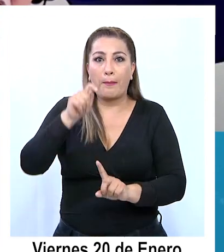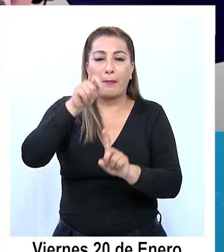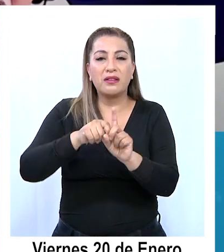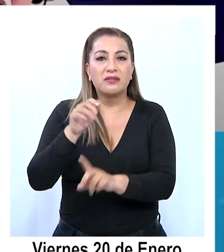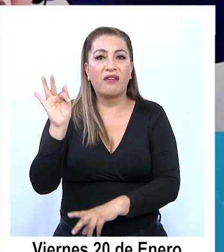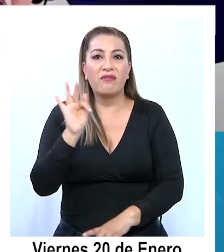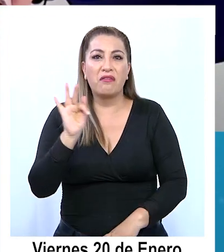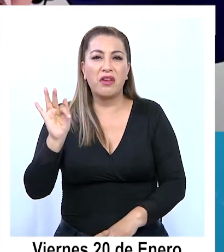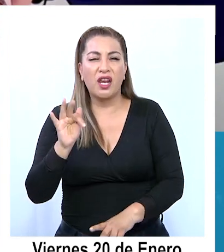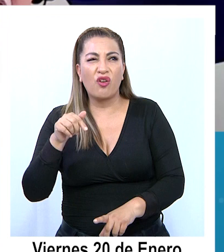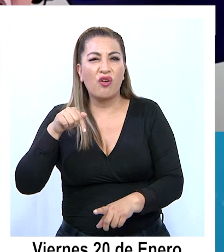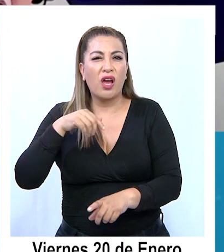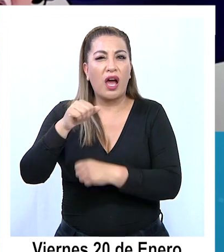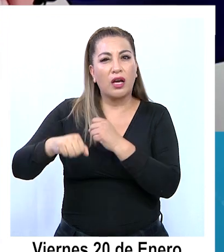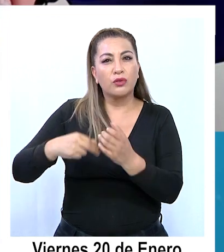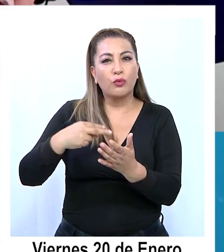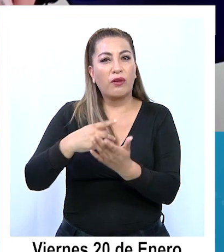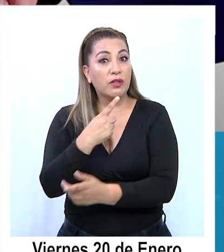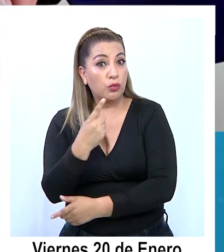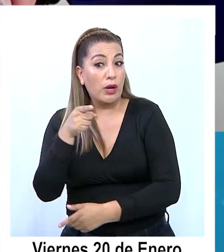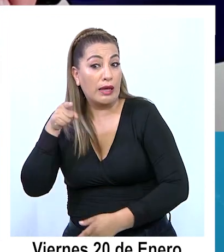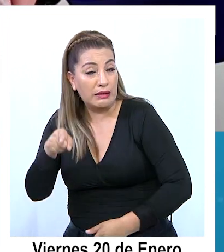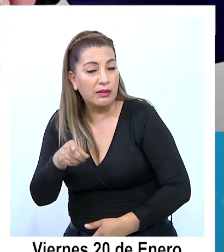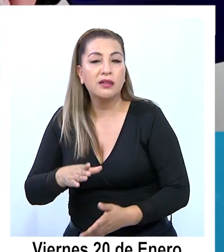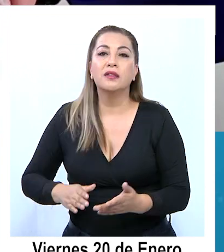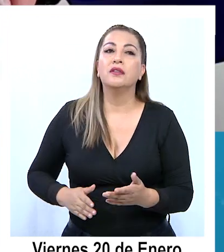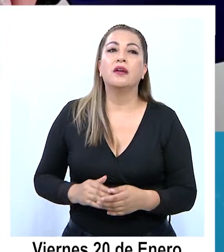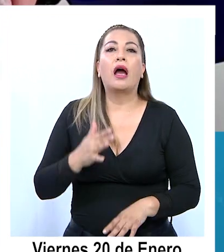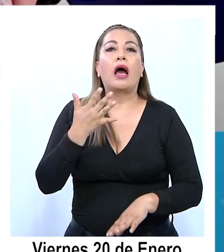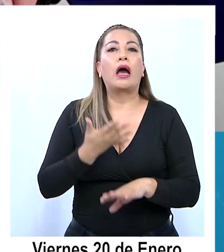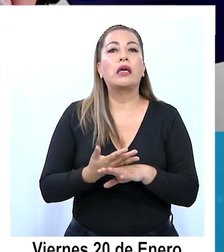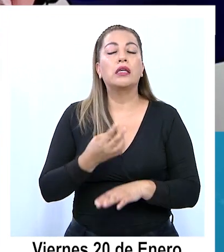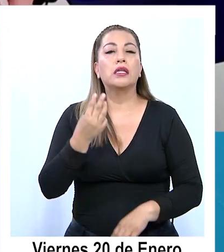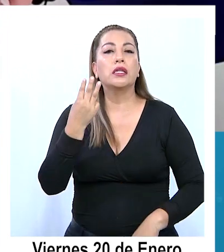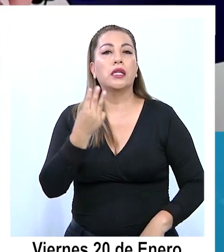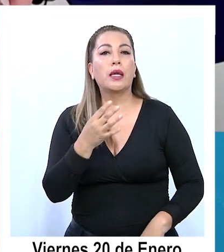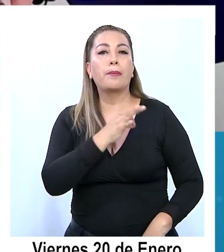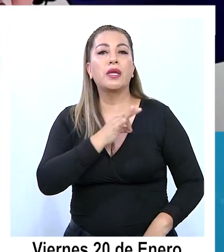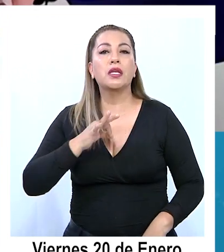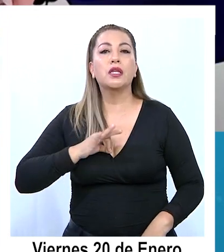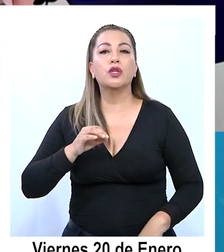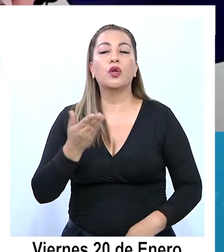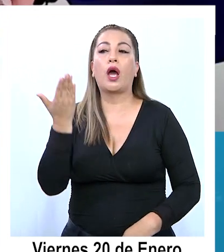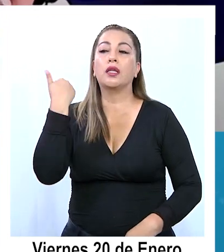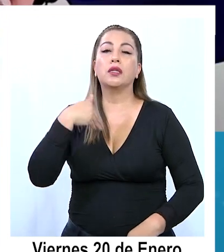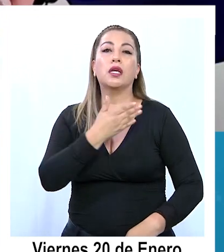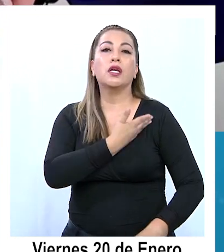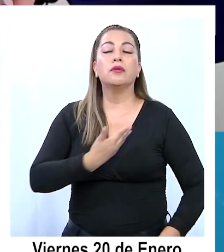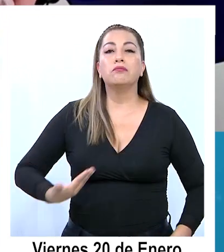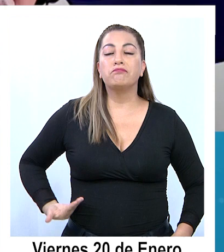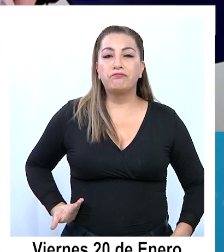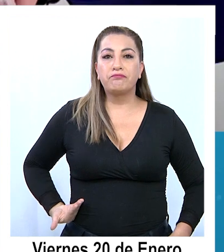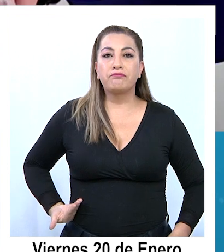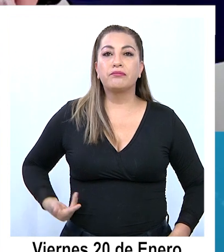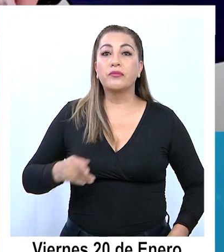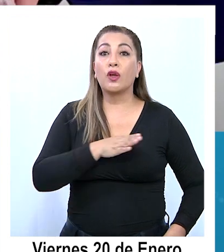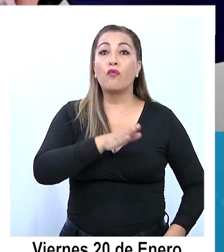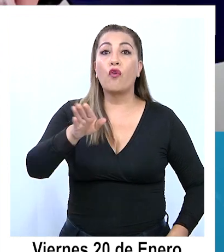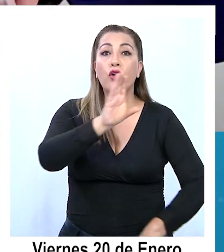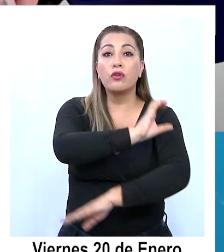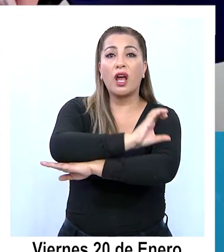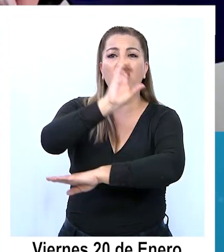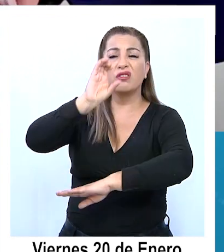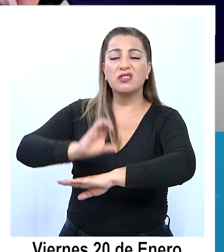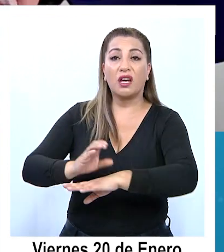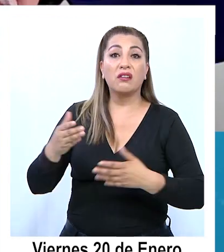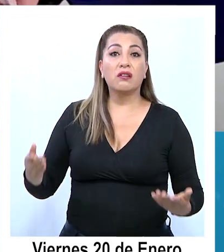febrero del 2021 llegan 3 ministros en el gobierno Sí. pasado a Colchane. Es decir, ¿cuándo